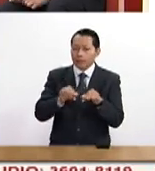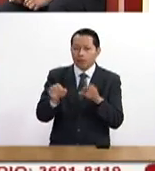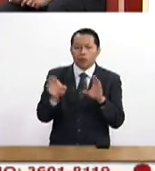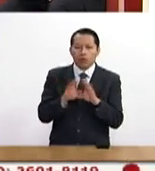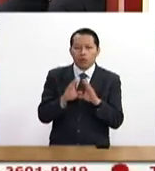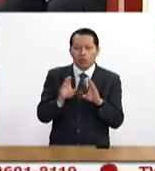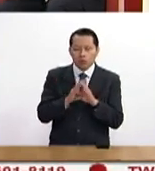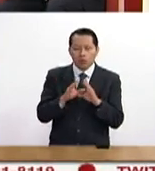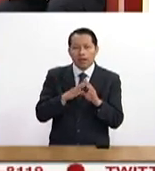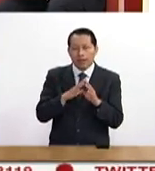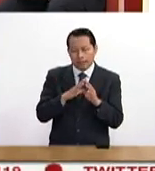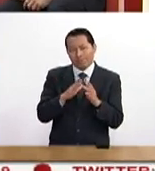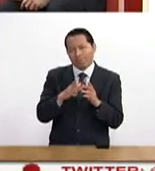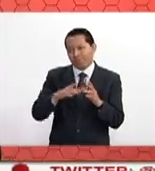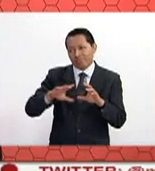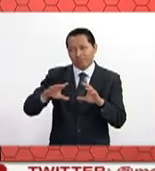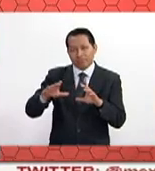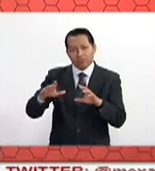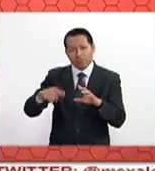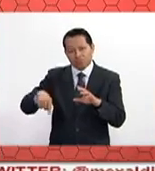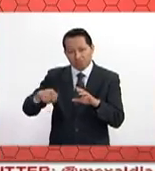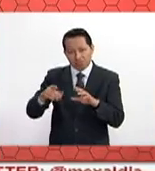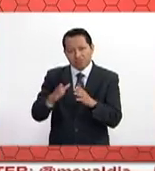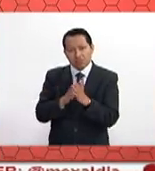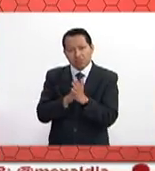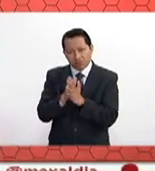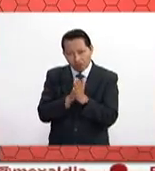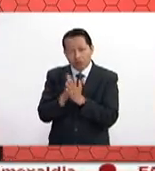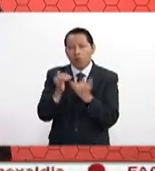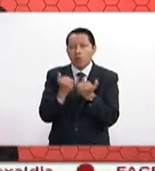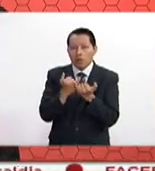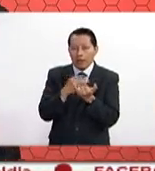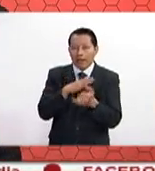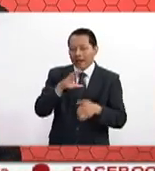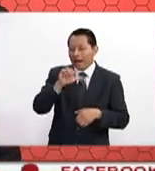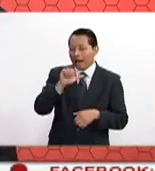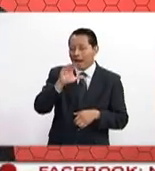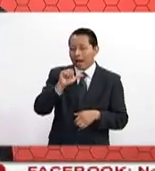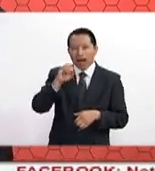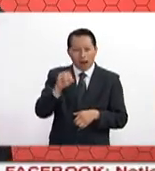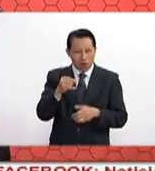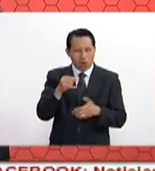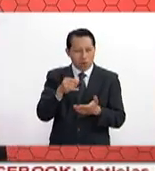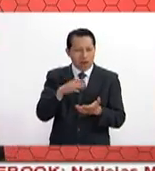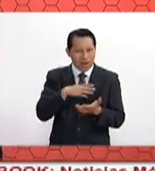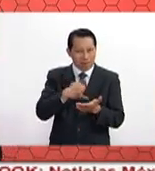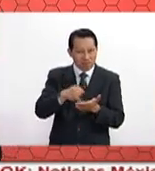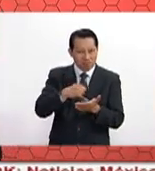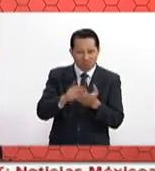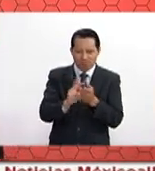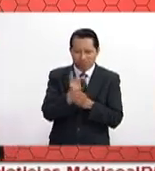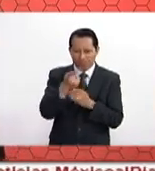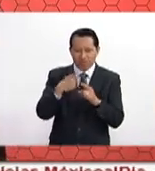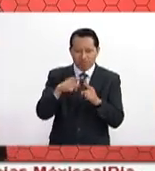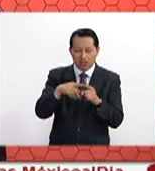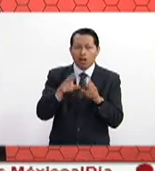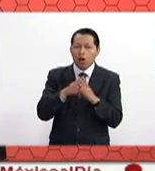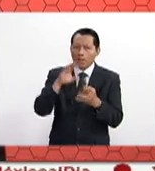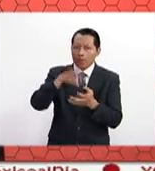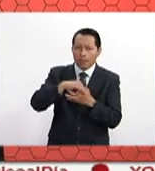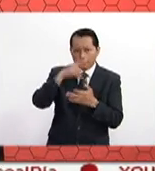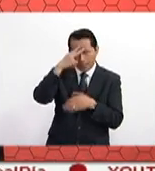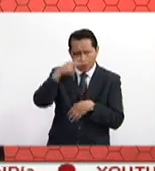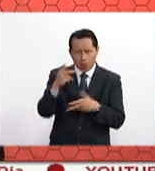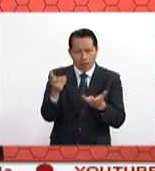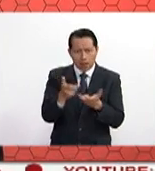los chocolateros, ¿no?, hasta los cacaoteros. Cómo este arraigo cultural en México pues se da muy bien